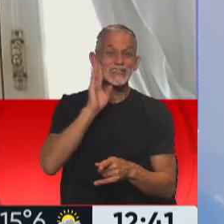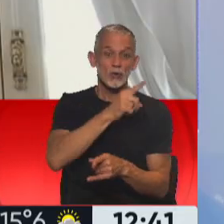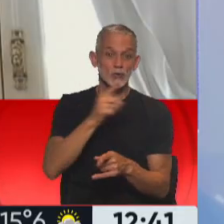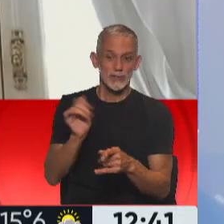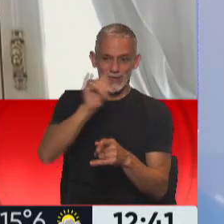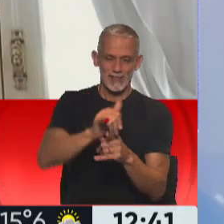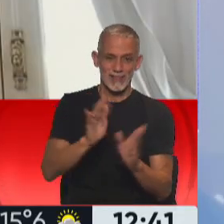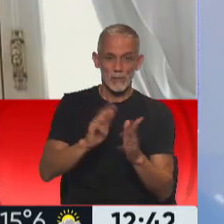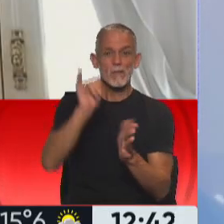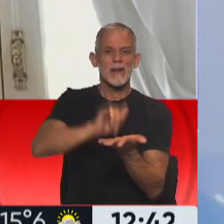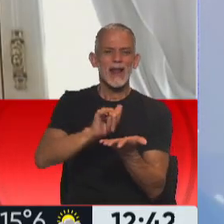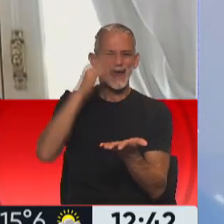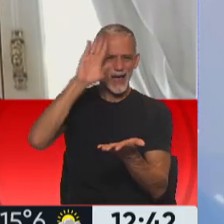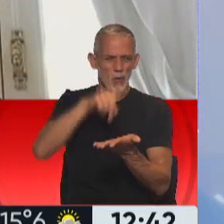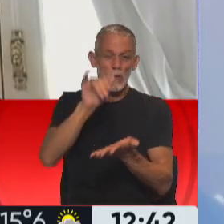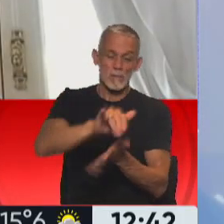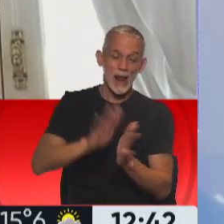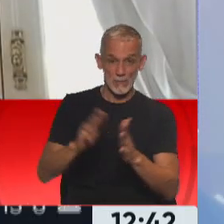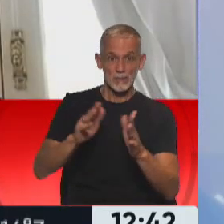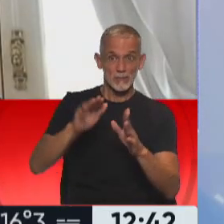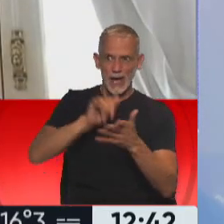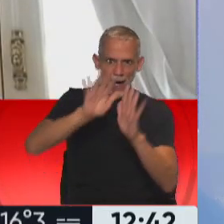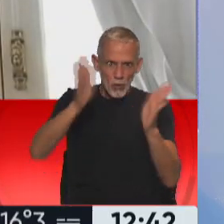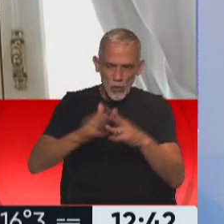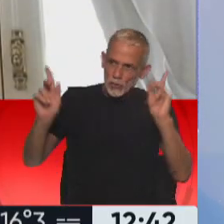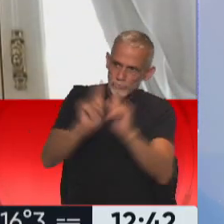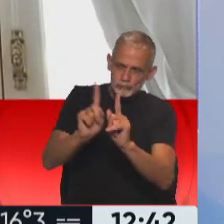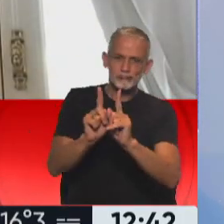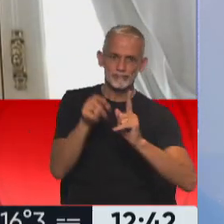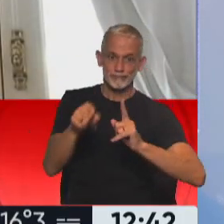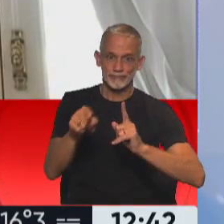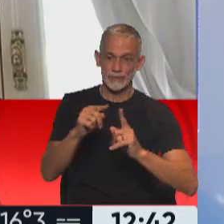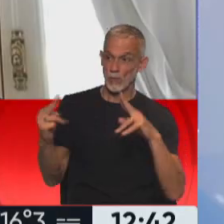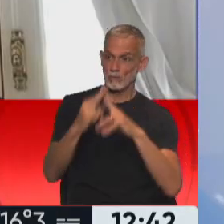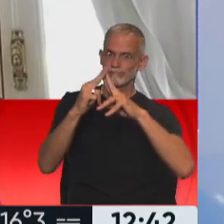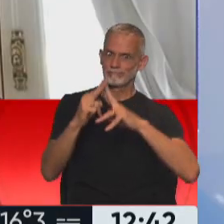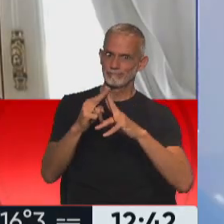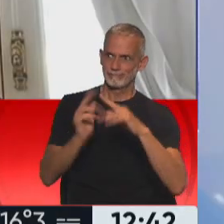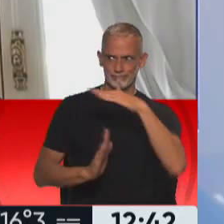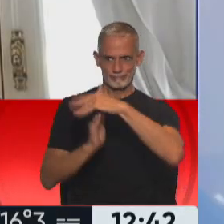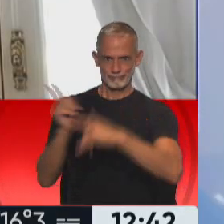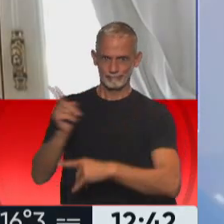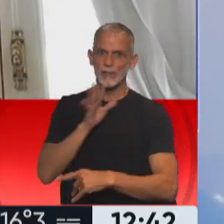Unidos, hizo una parada en La Habana, y, y ahí en el aeropuerto se encontraron.